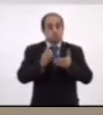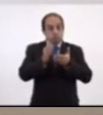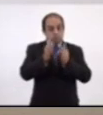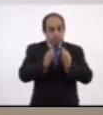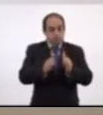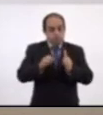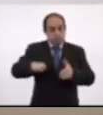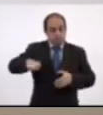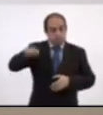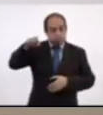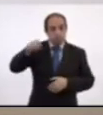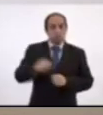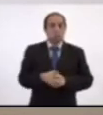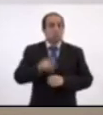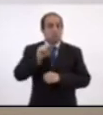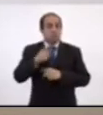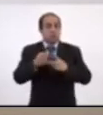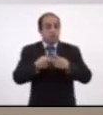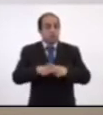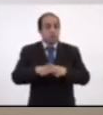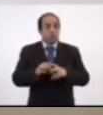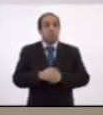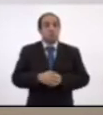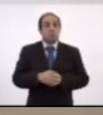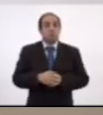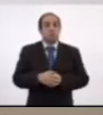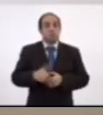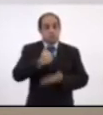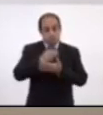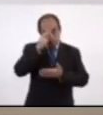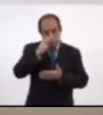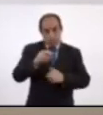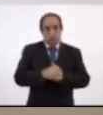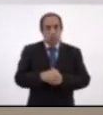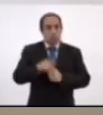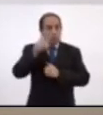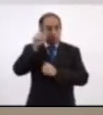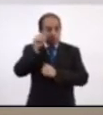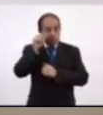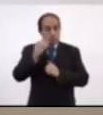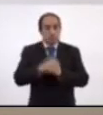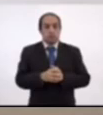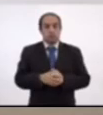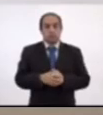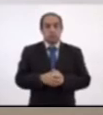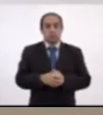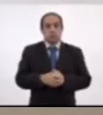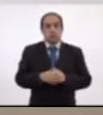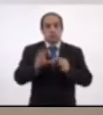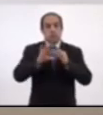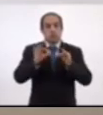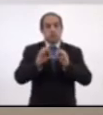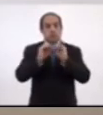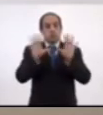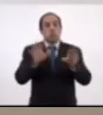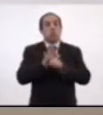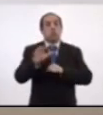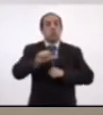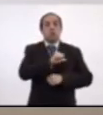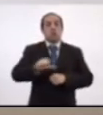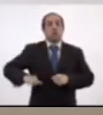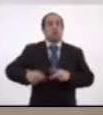edad, y también iniciamos con este bloque en la Ciudad de México, y mañana daremos todos los detalles de qué